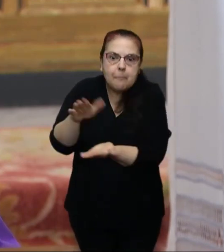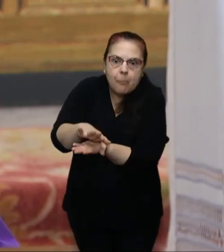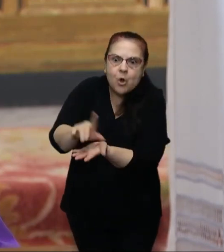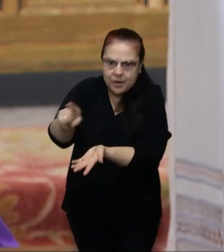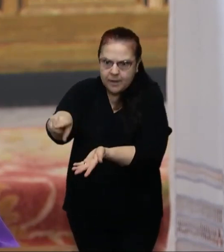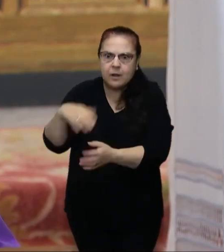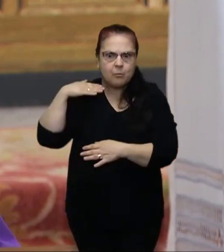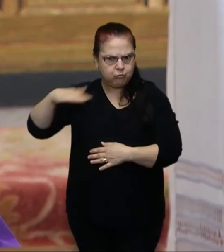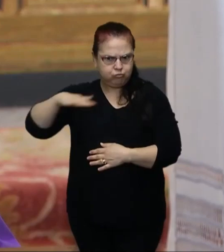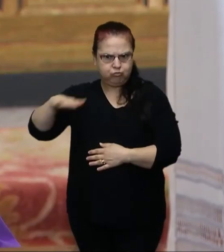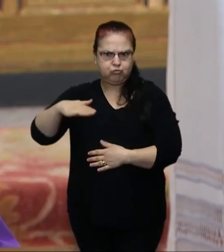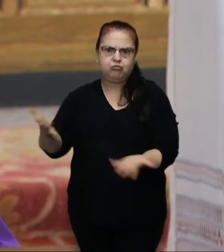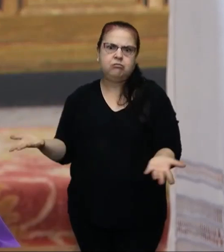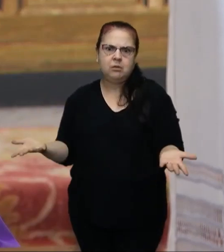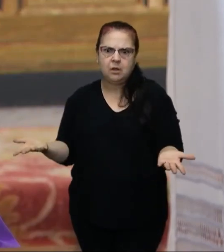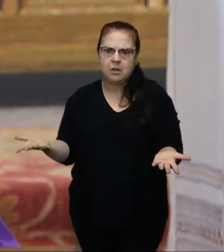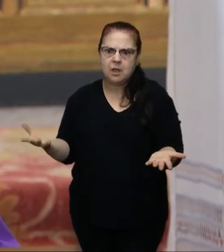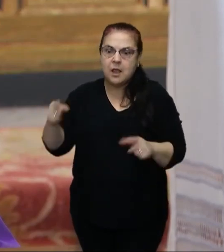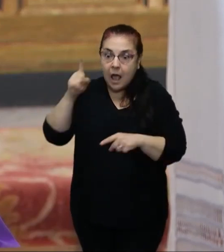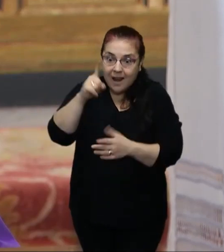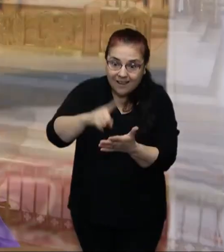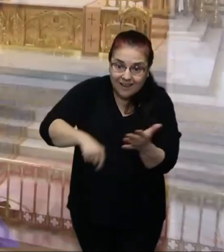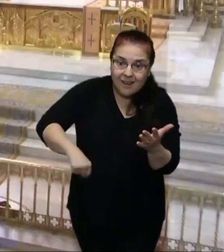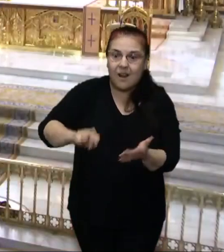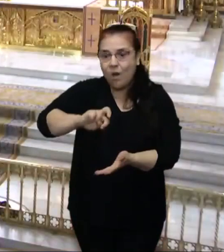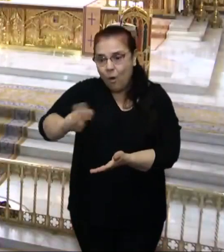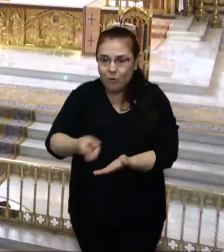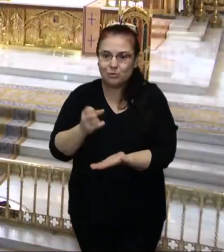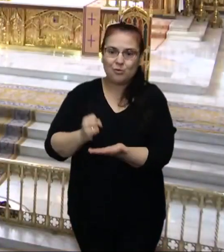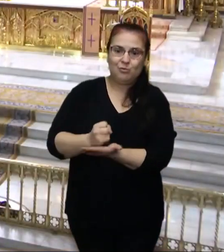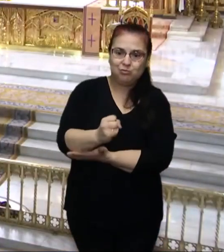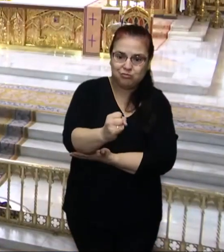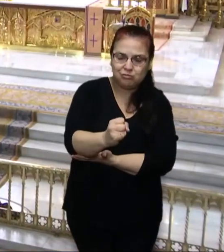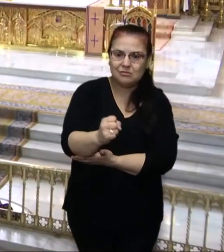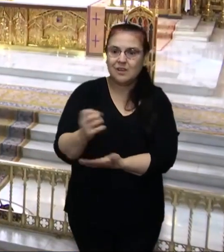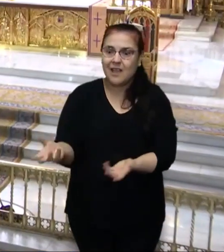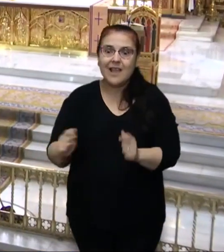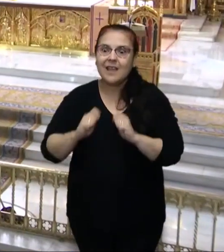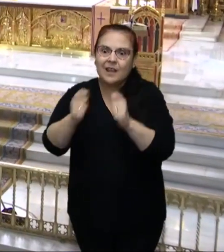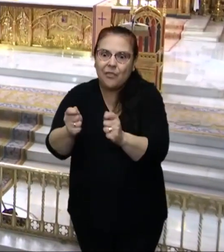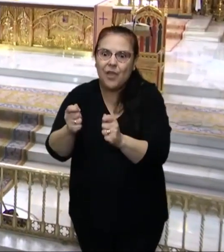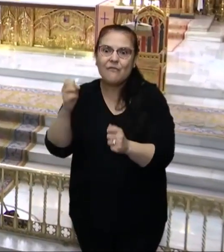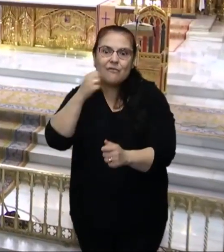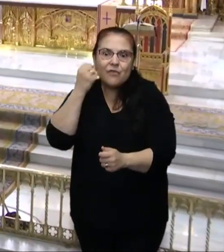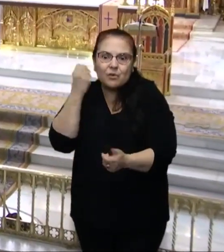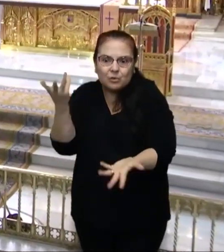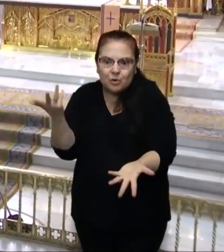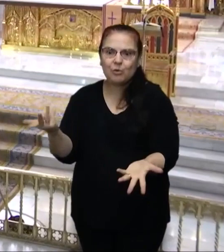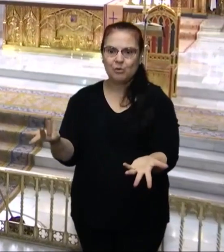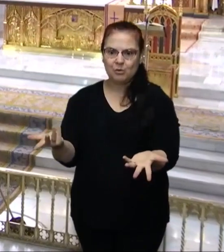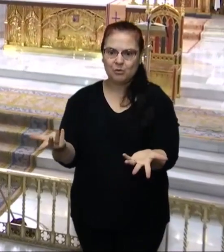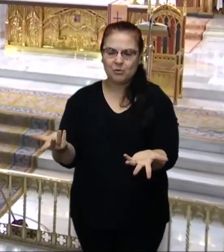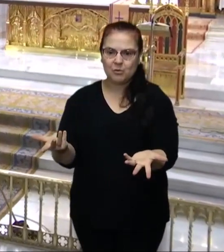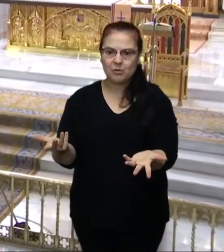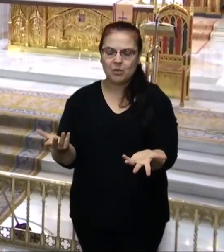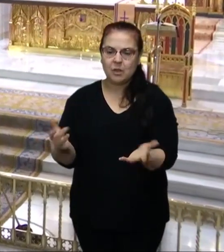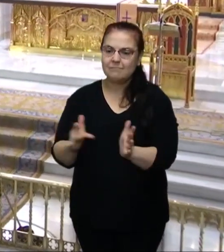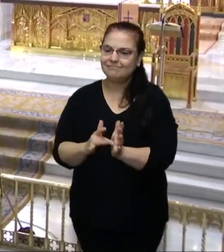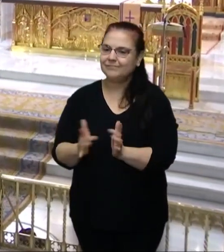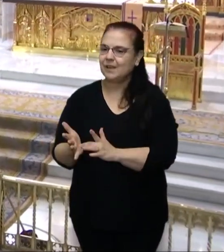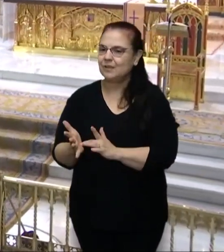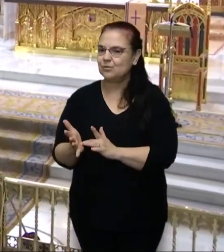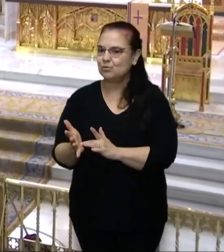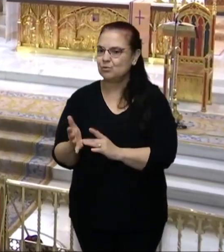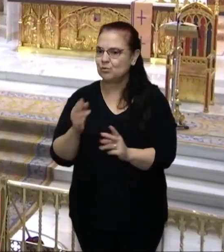esos malvados y arrendará la viña a otros labradores que le entreguen los frutos a su tiempo. Y Jesús